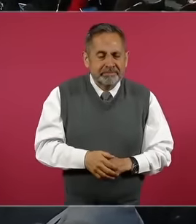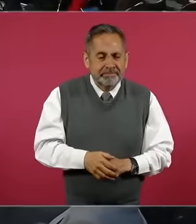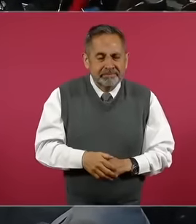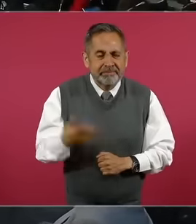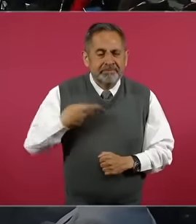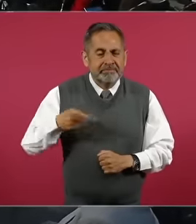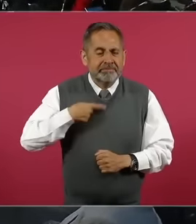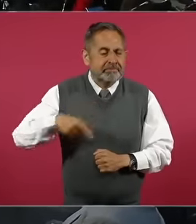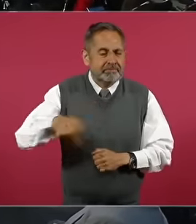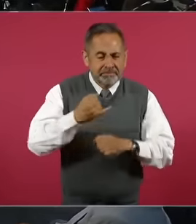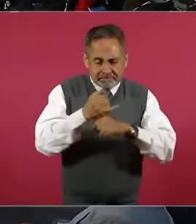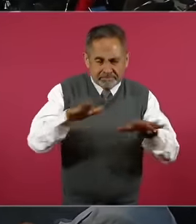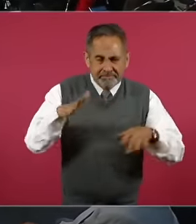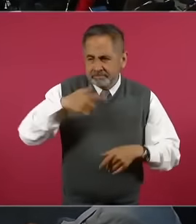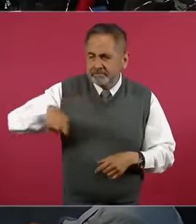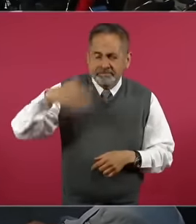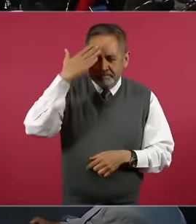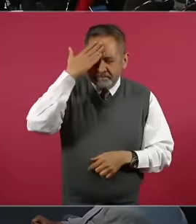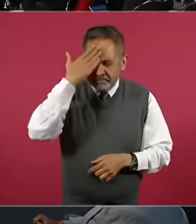informada,